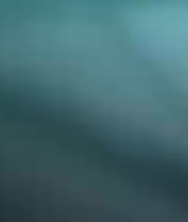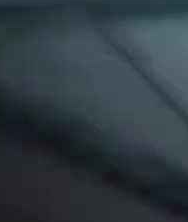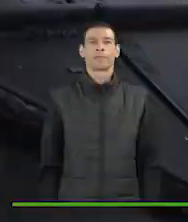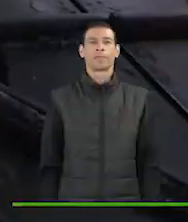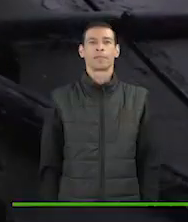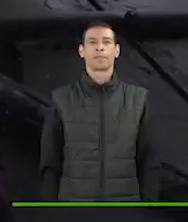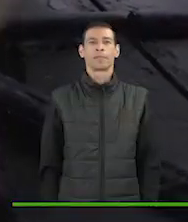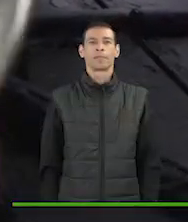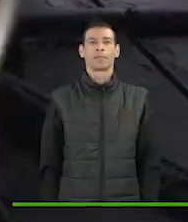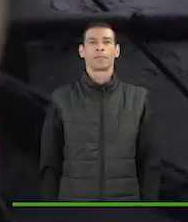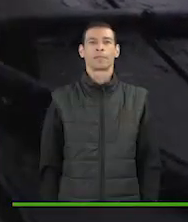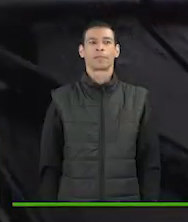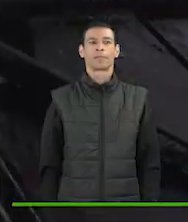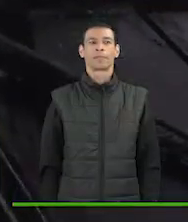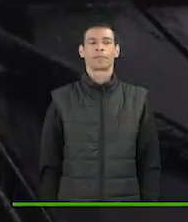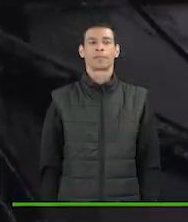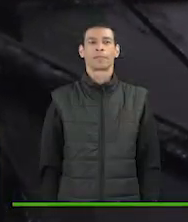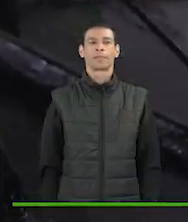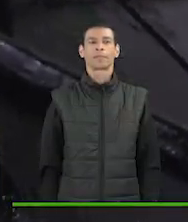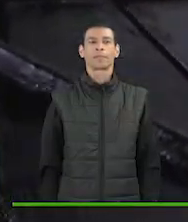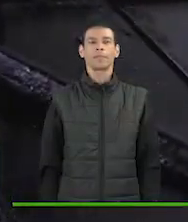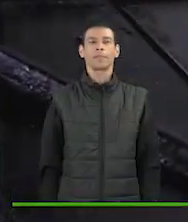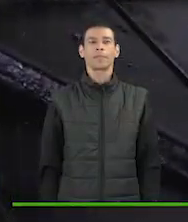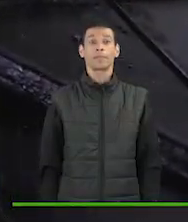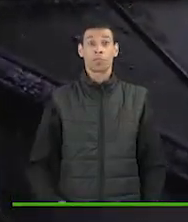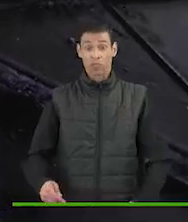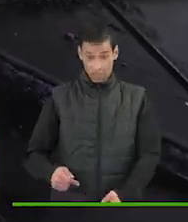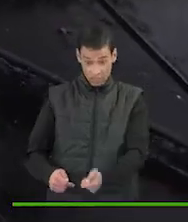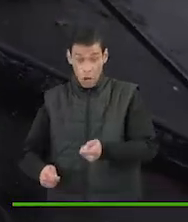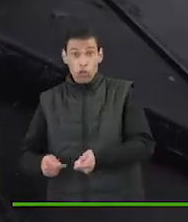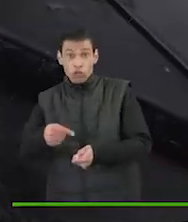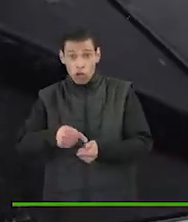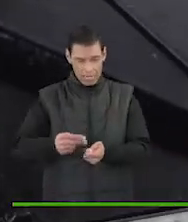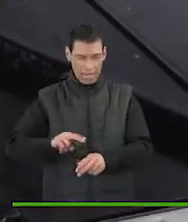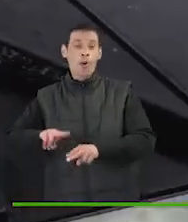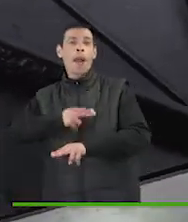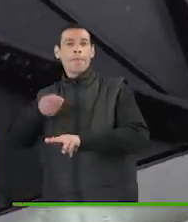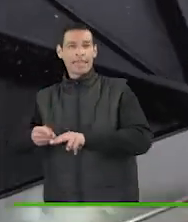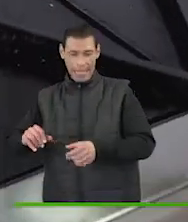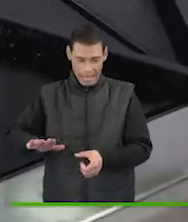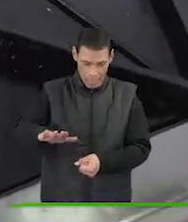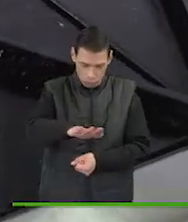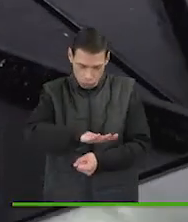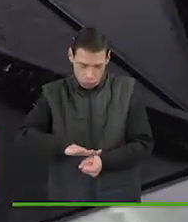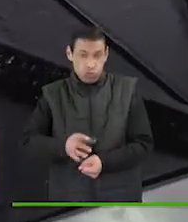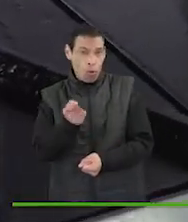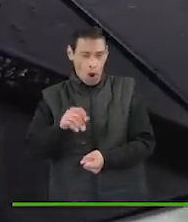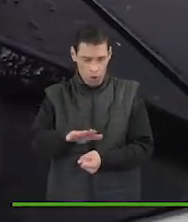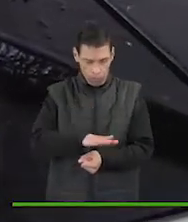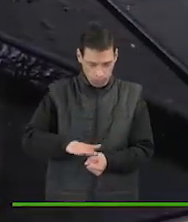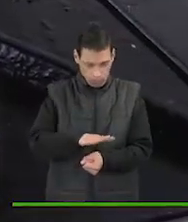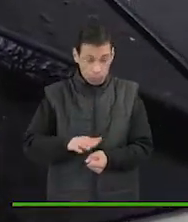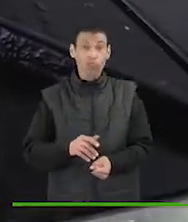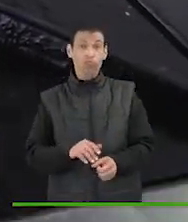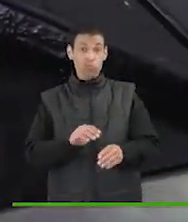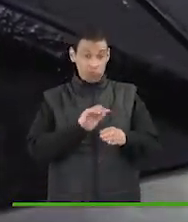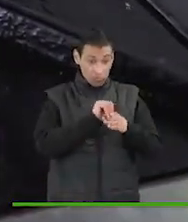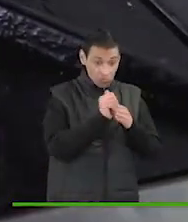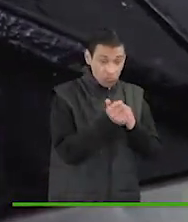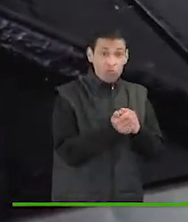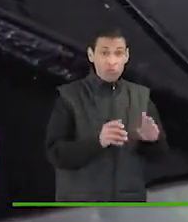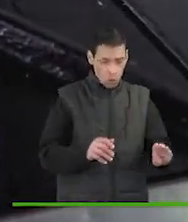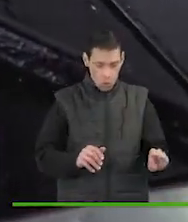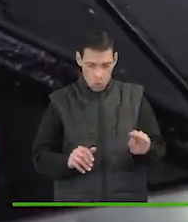tenemos el sartén le coloque un poquitico mantequilla para que no se nos vaya a pegar mucho la arepa que no esté muy caliente fuego medio